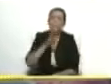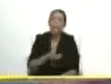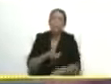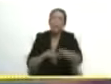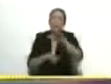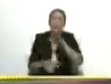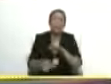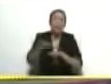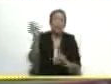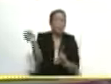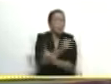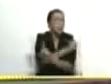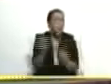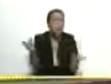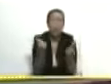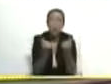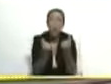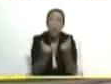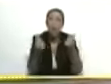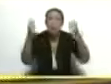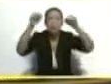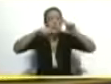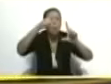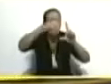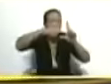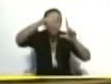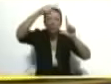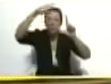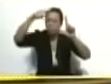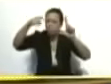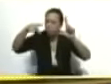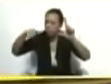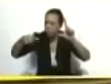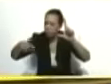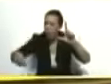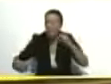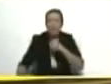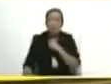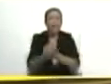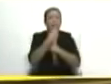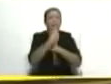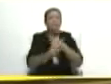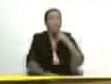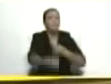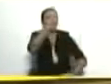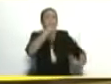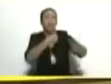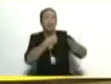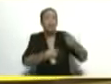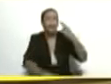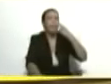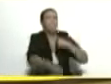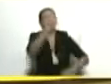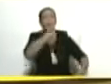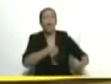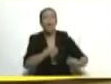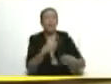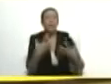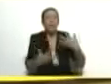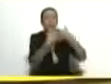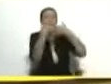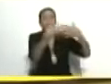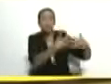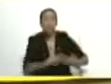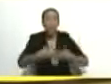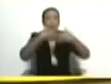5 años de agresión económica, 5 años de amenazas de invasión, 5 años de